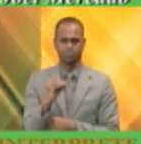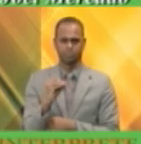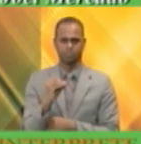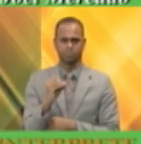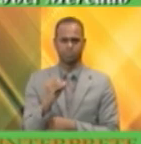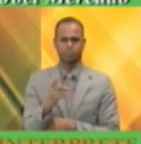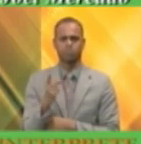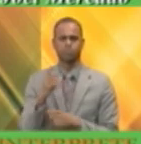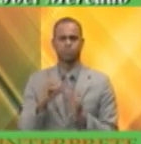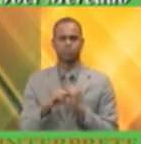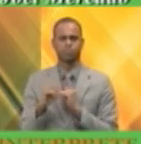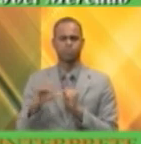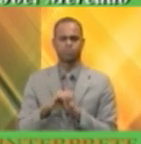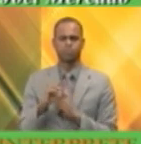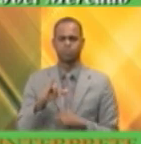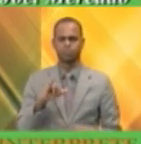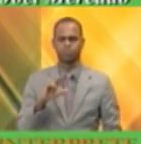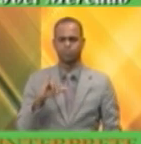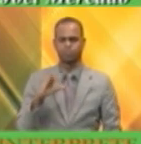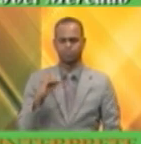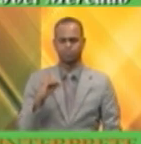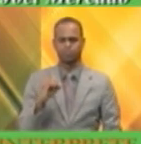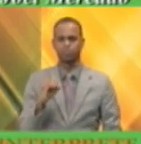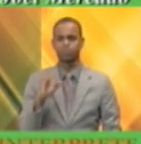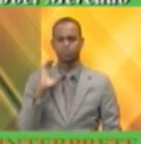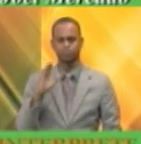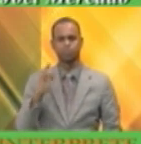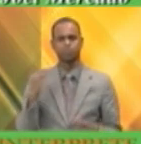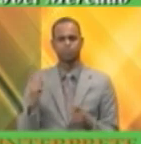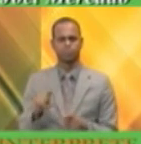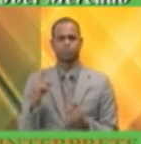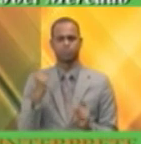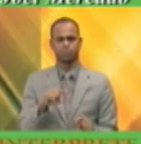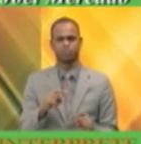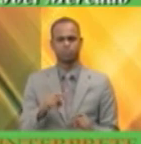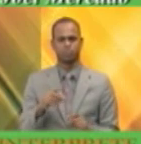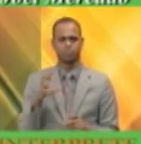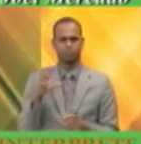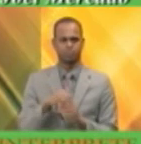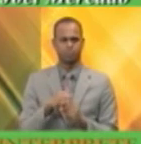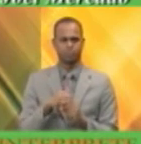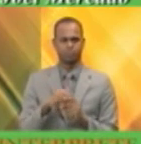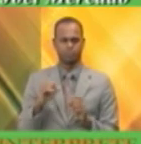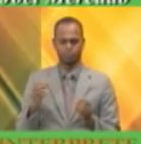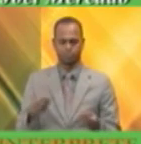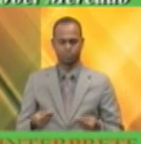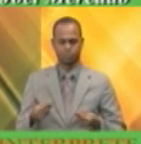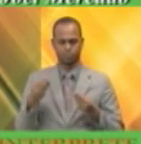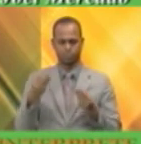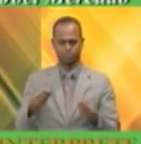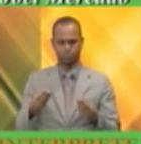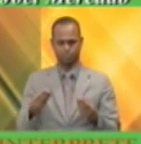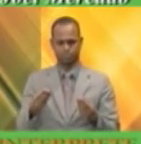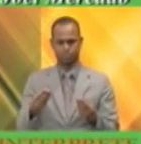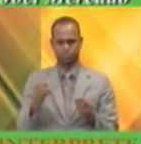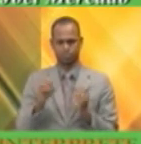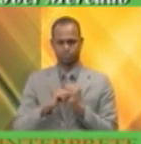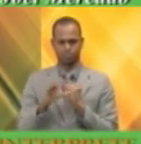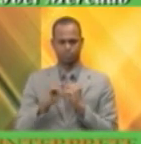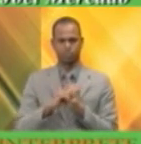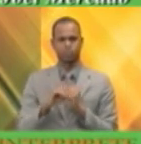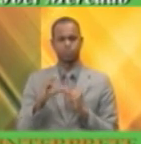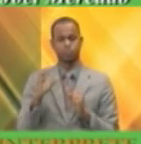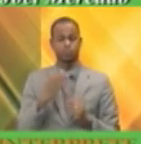Una promoción de los Juegos de Río de Janeiro. ¿Ah, sí? De lo que va a suceder. Yo creo que ahí está en el video que nosotros en esa parte. Una promoción. Ojalá